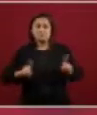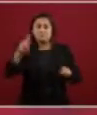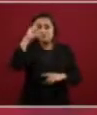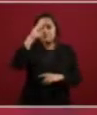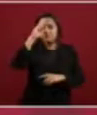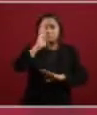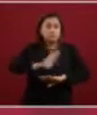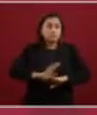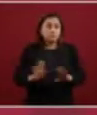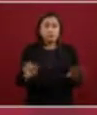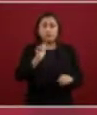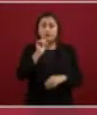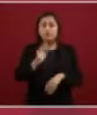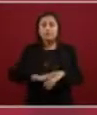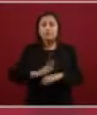así